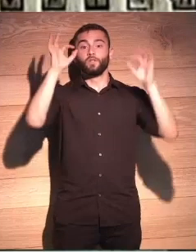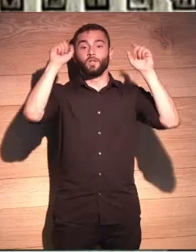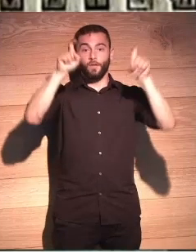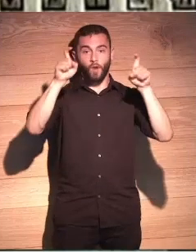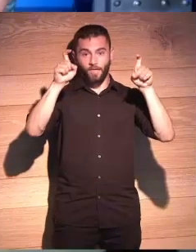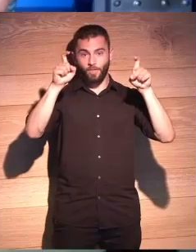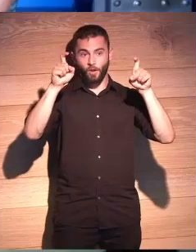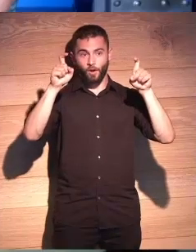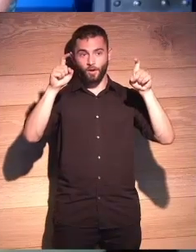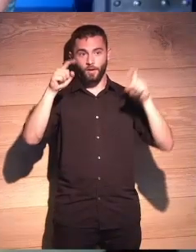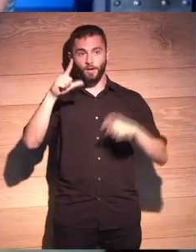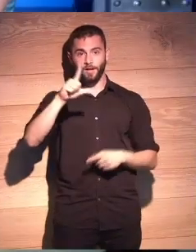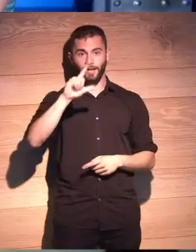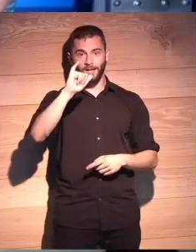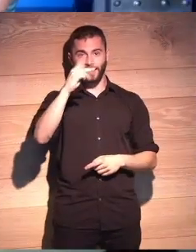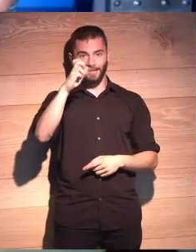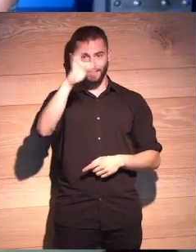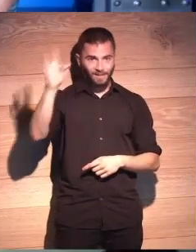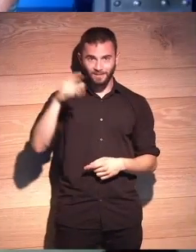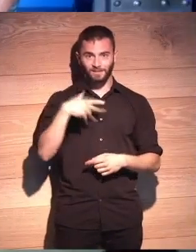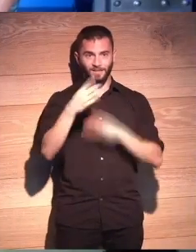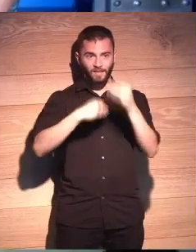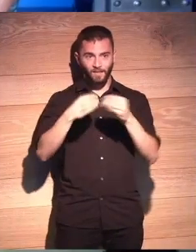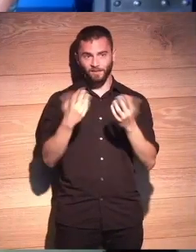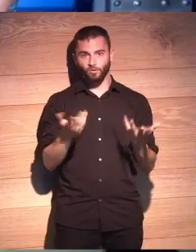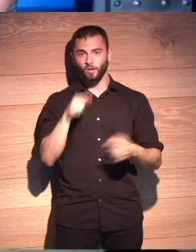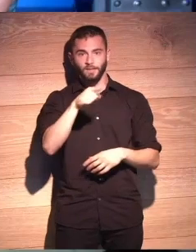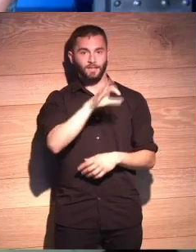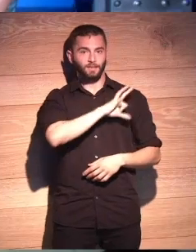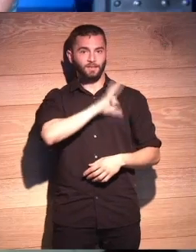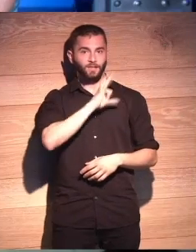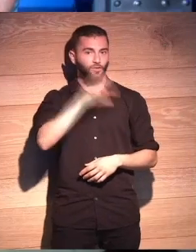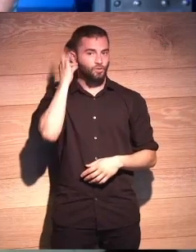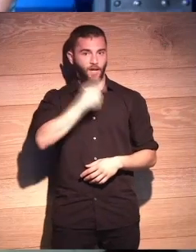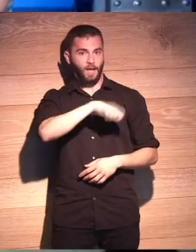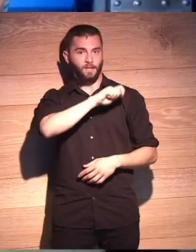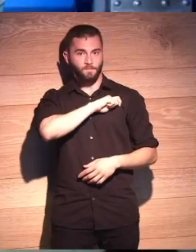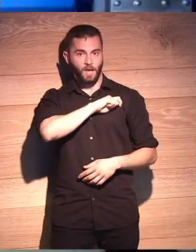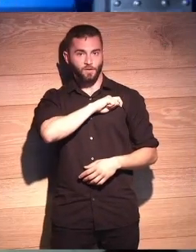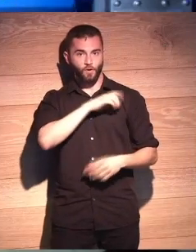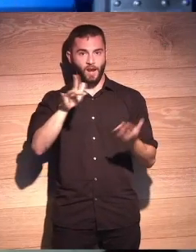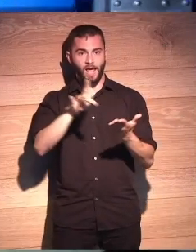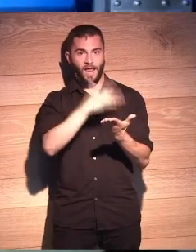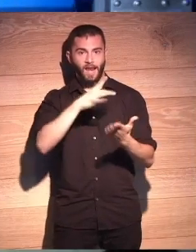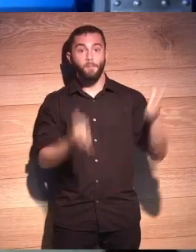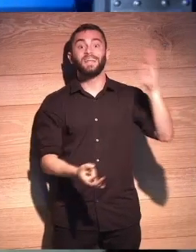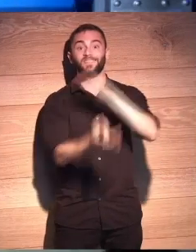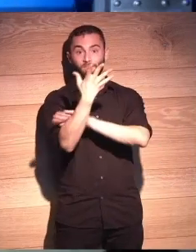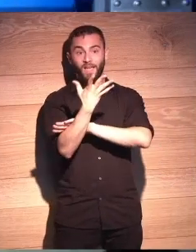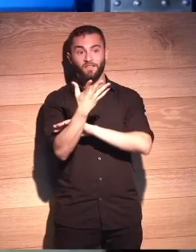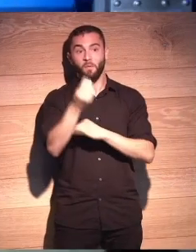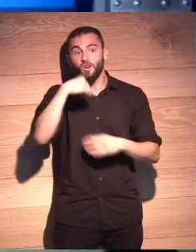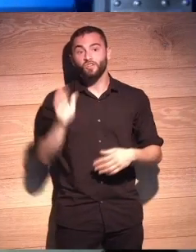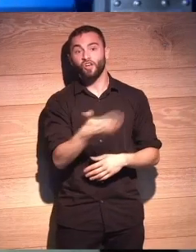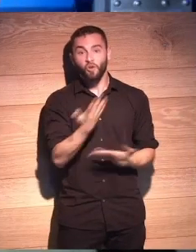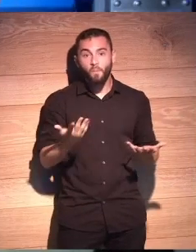haciendo Enlighted. Esta me la voy a saltar porque esta es la señora española que inventó el iPad. Lo que pasa es que se lo han comido. Y aquí vamos al primer. Esto